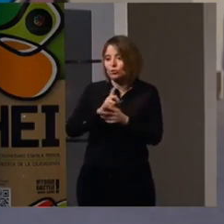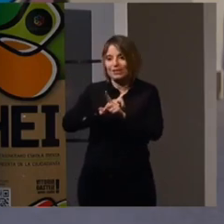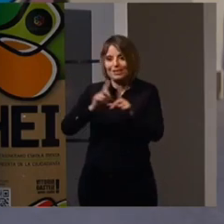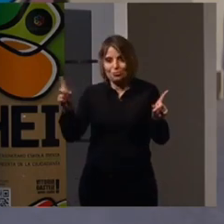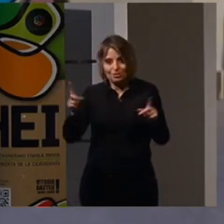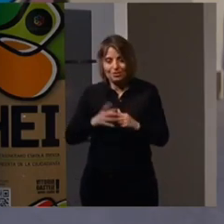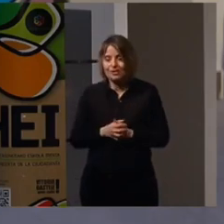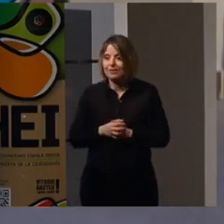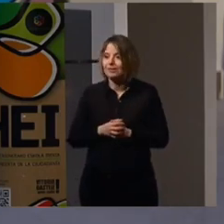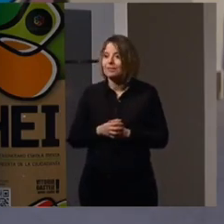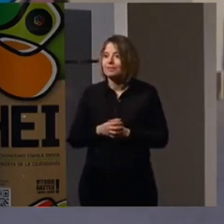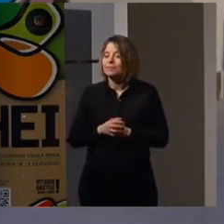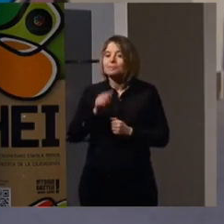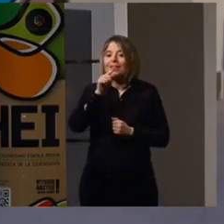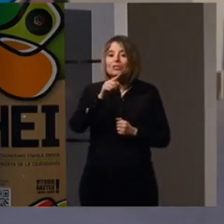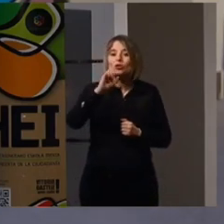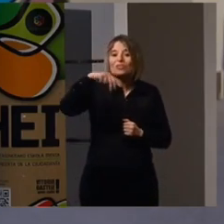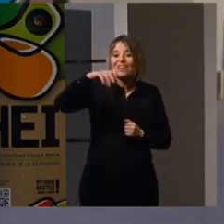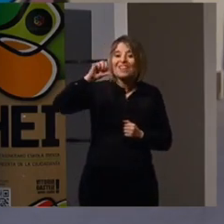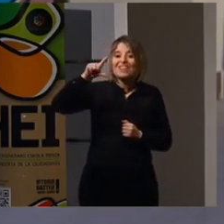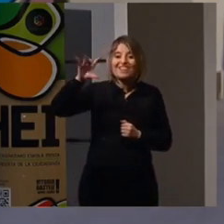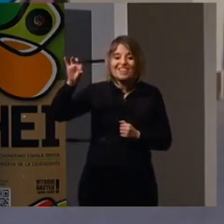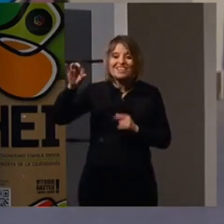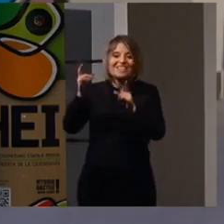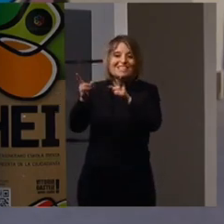eso, ¿vale? Están estos incel, están estos de la